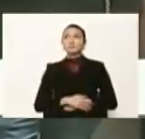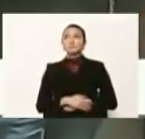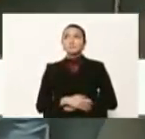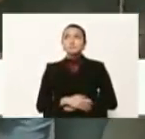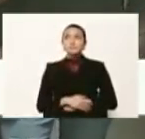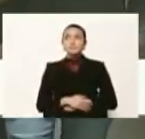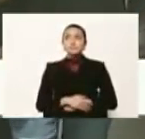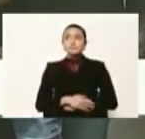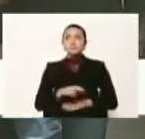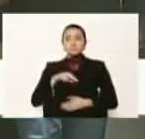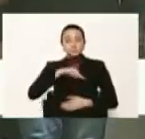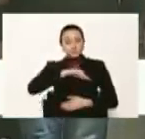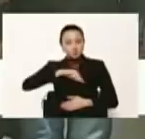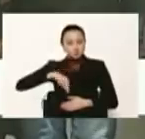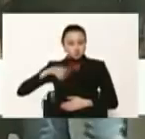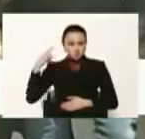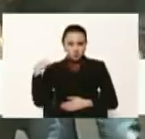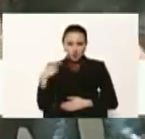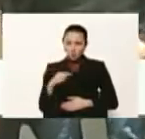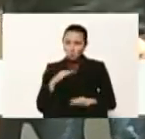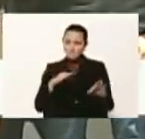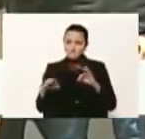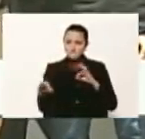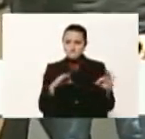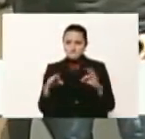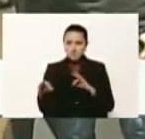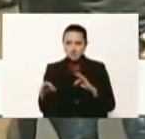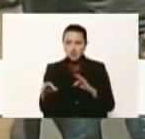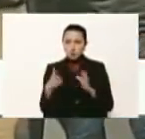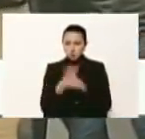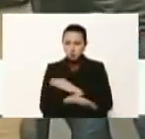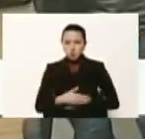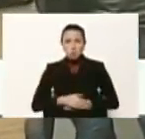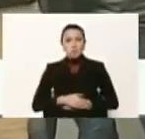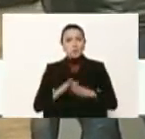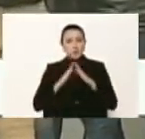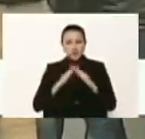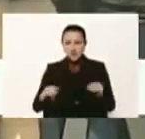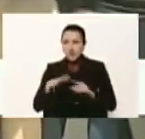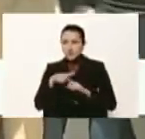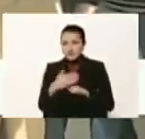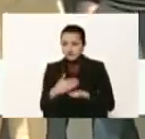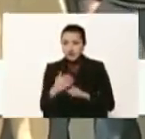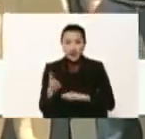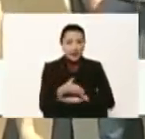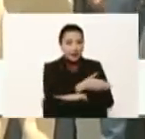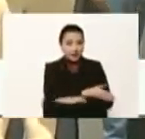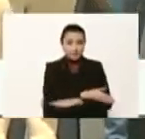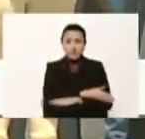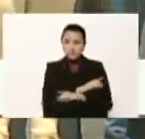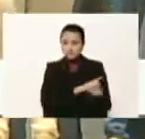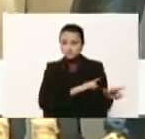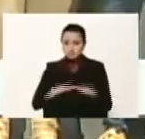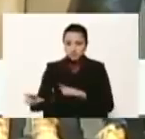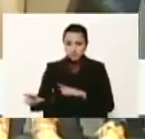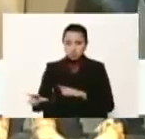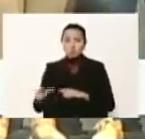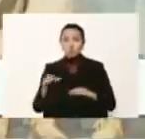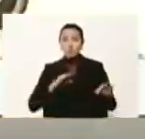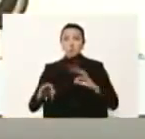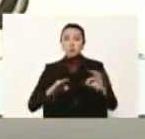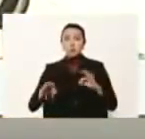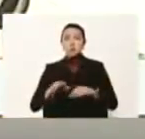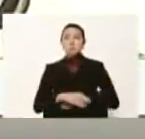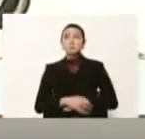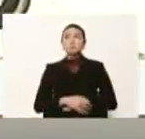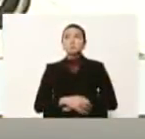Nosotros teníamos preparado la operación ante cualquier evento que se presentara. Nosotros trabajamos